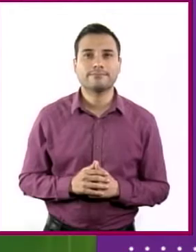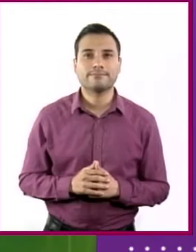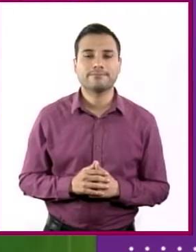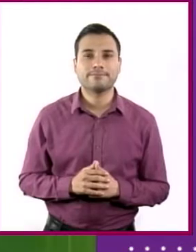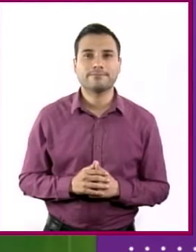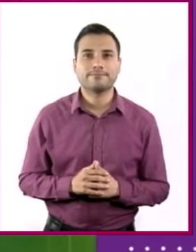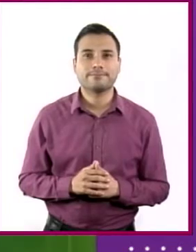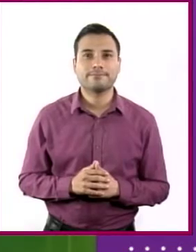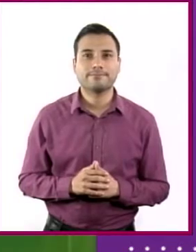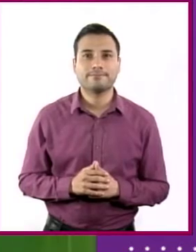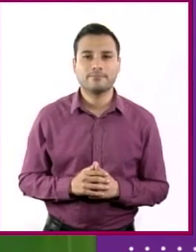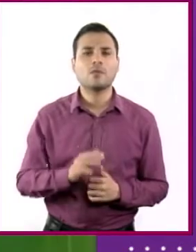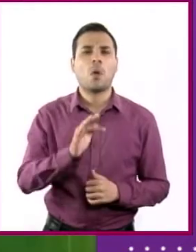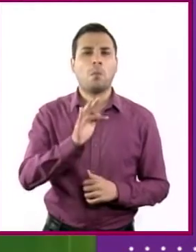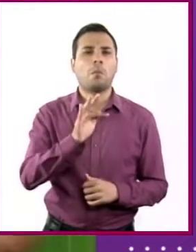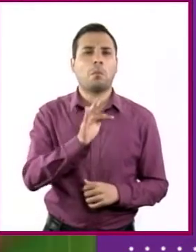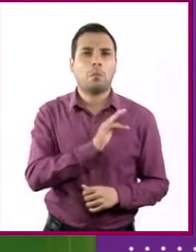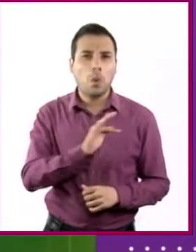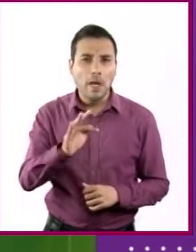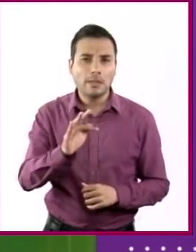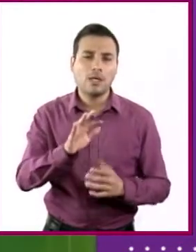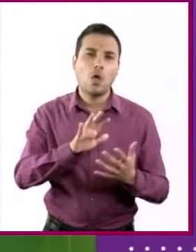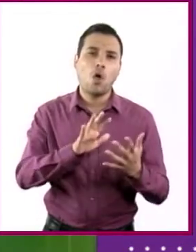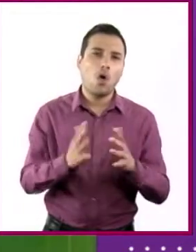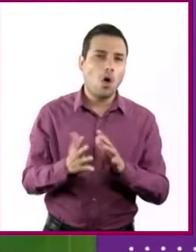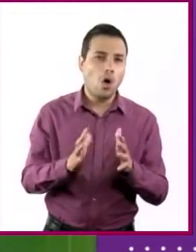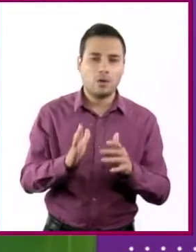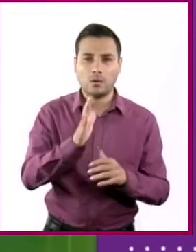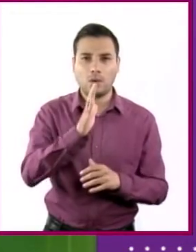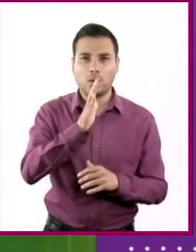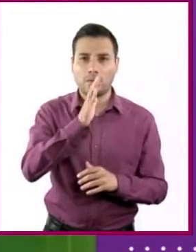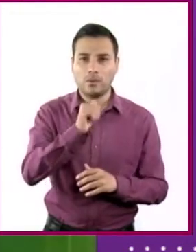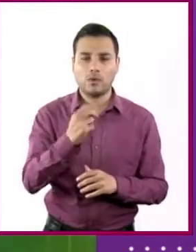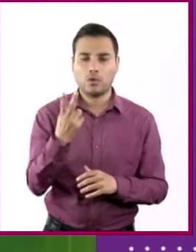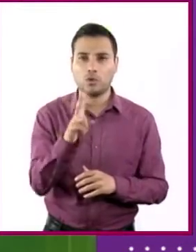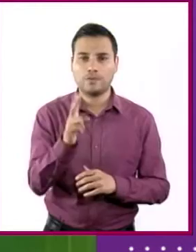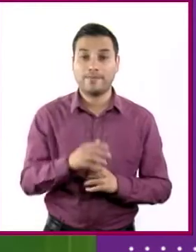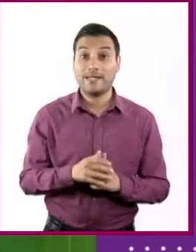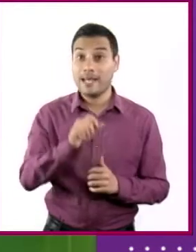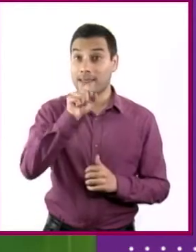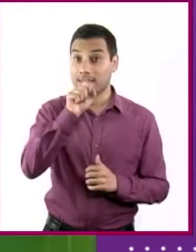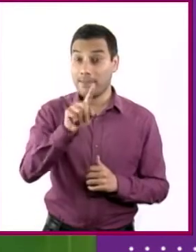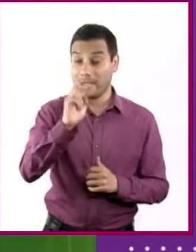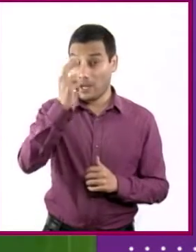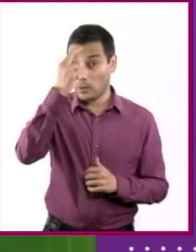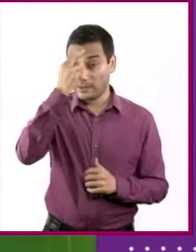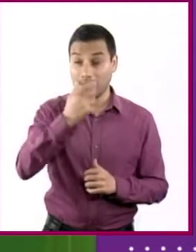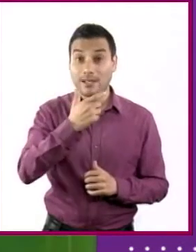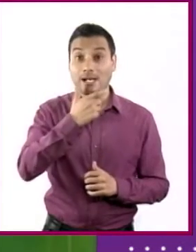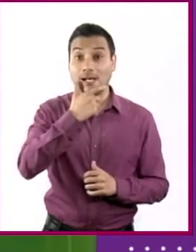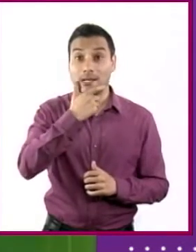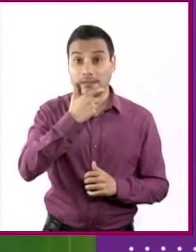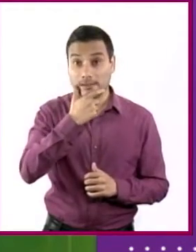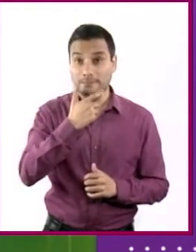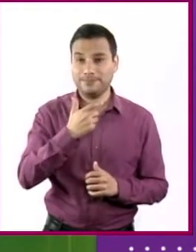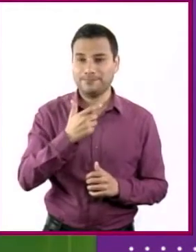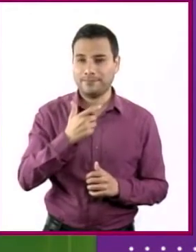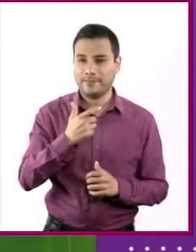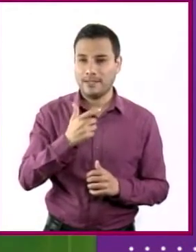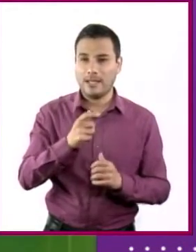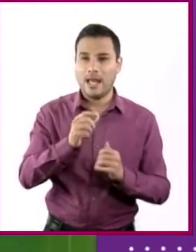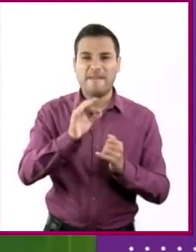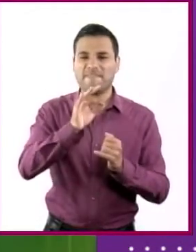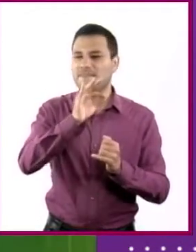decir, sí podía o no podía. Tampoco olvides que en inglés, el signo de interrogación se